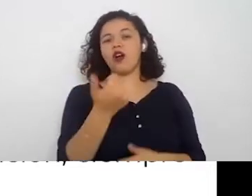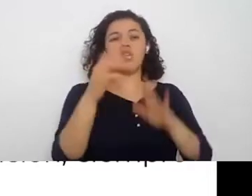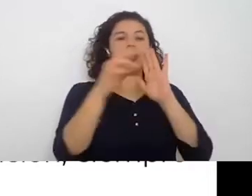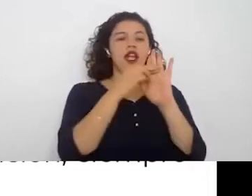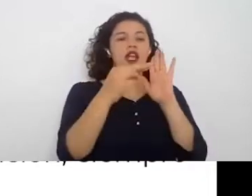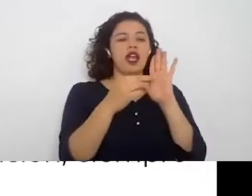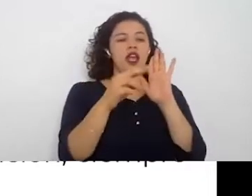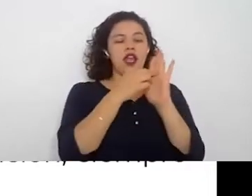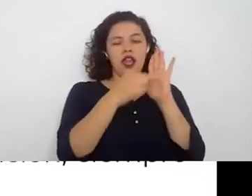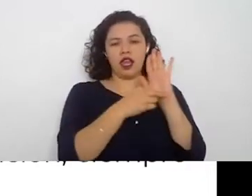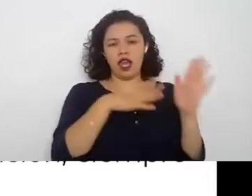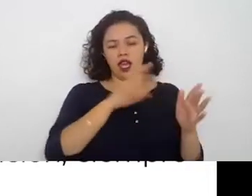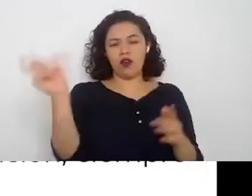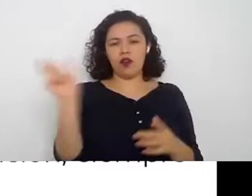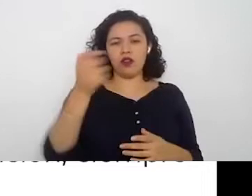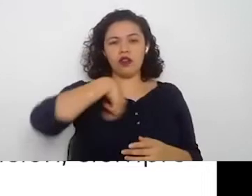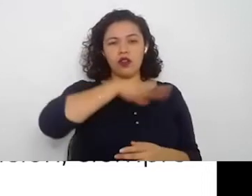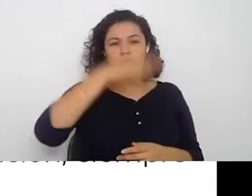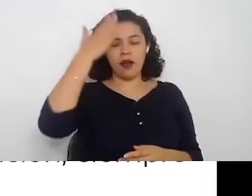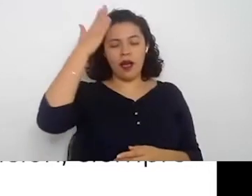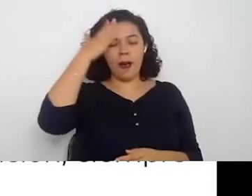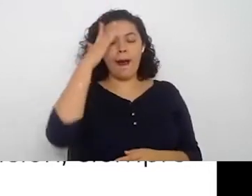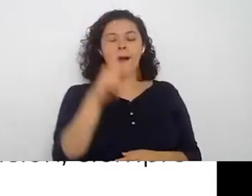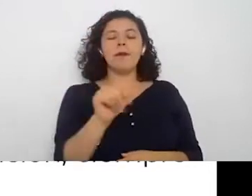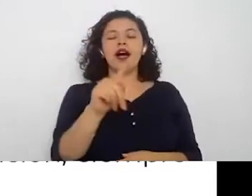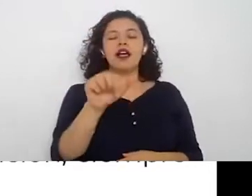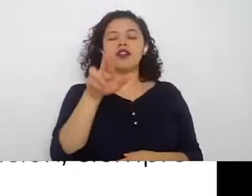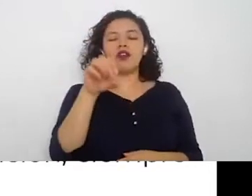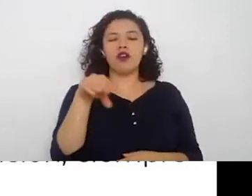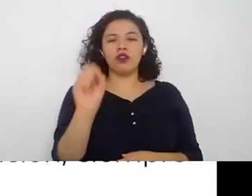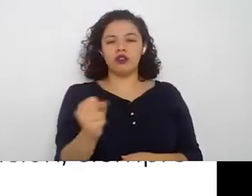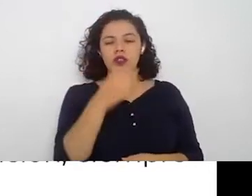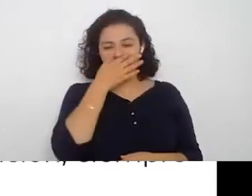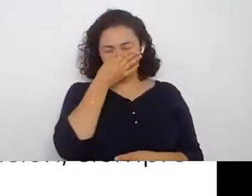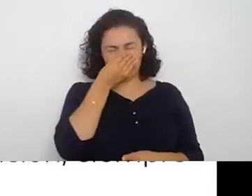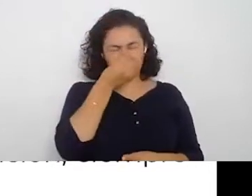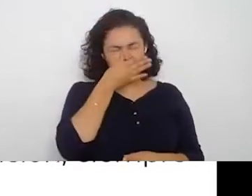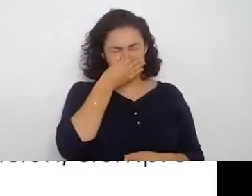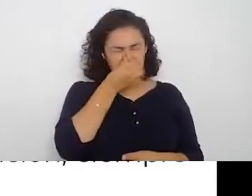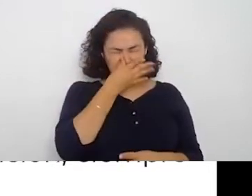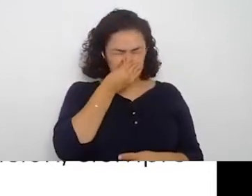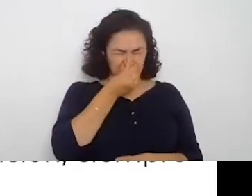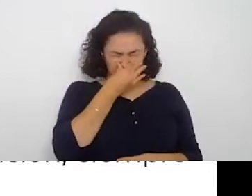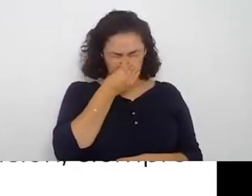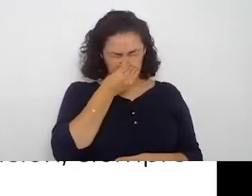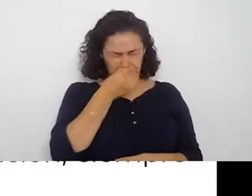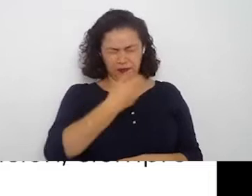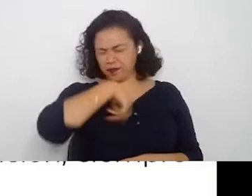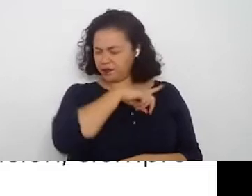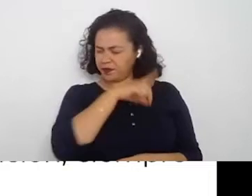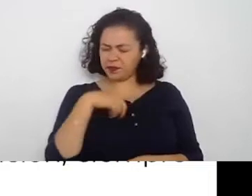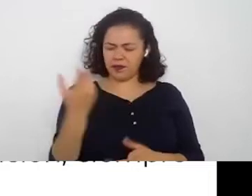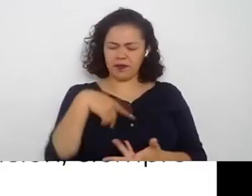cuando somos patronos. Los patronos estamos dentro de la regulación del IMSS, ¿sí? Entonces, también ahí